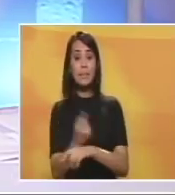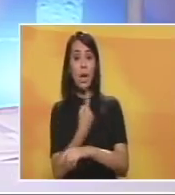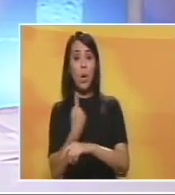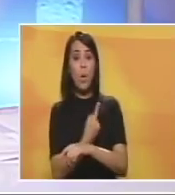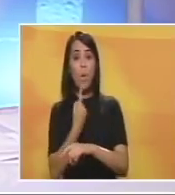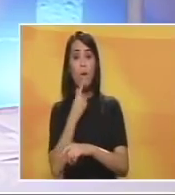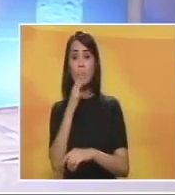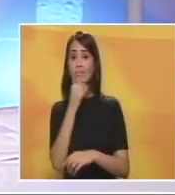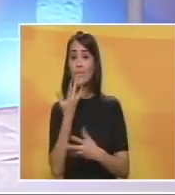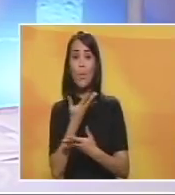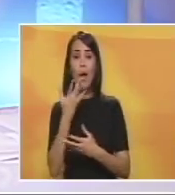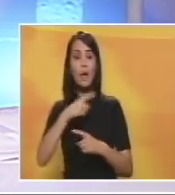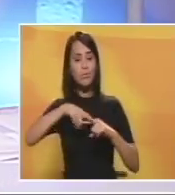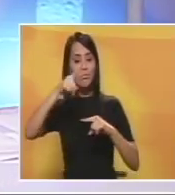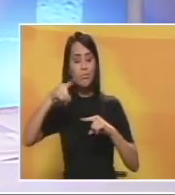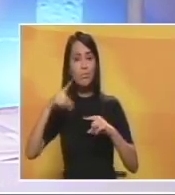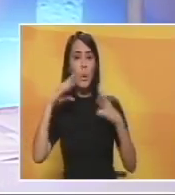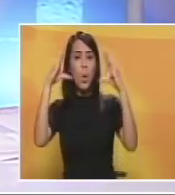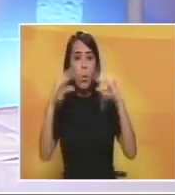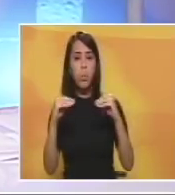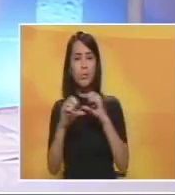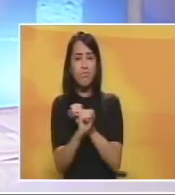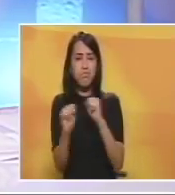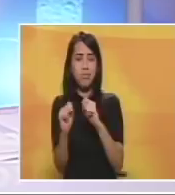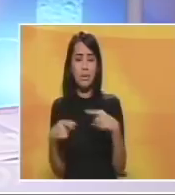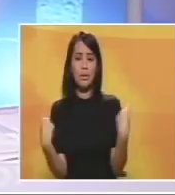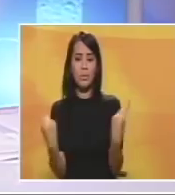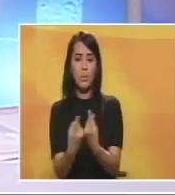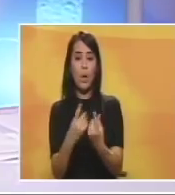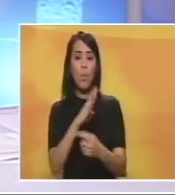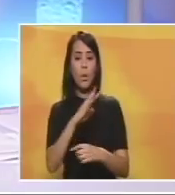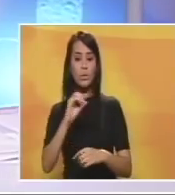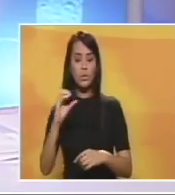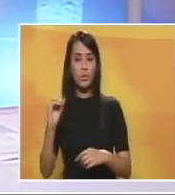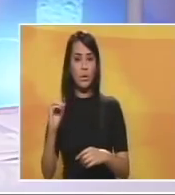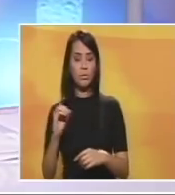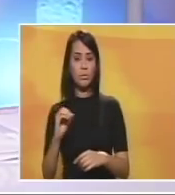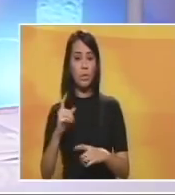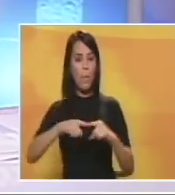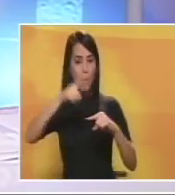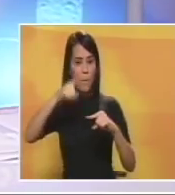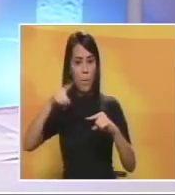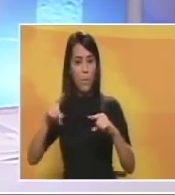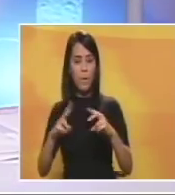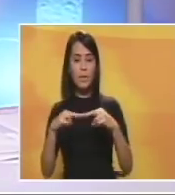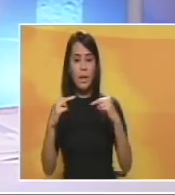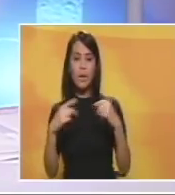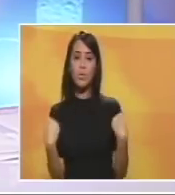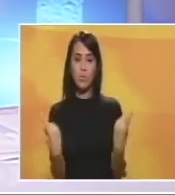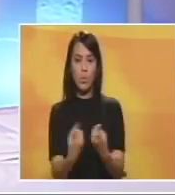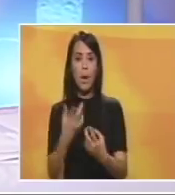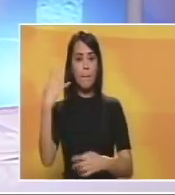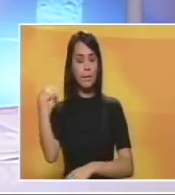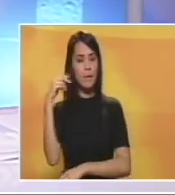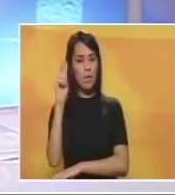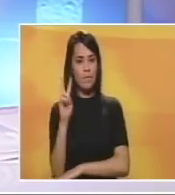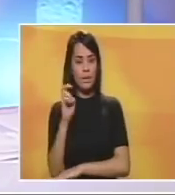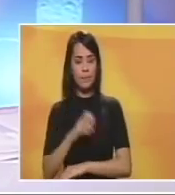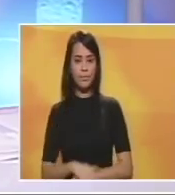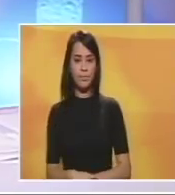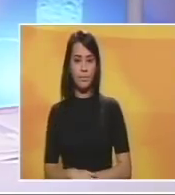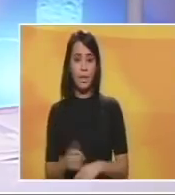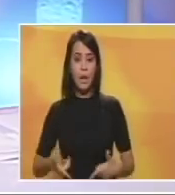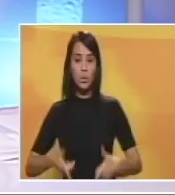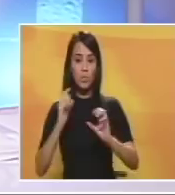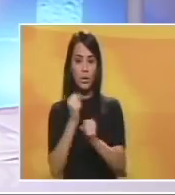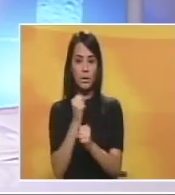continuas sin luz tras la explosión de la línea de 400 kilovatios en el puente sobre el lago ocurrida el pasado viernes. Las autoridades